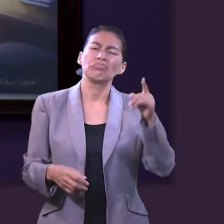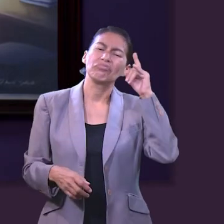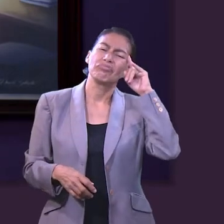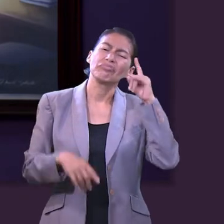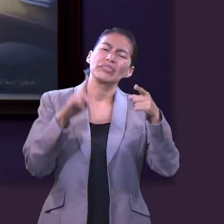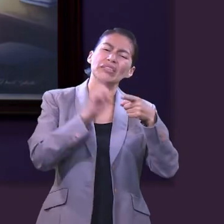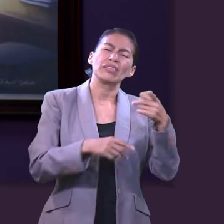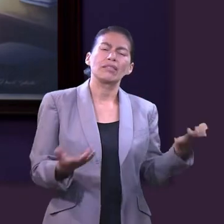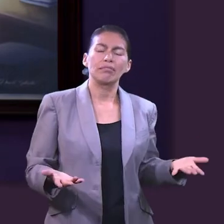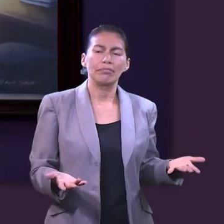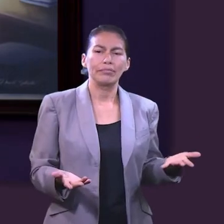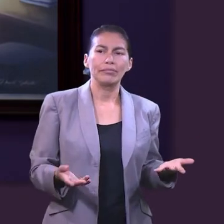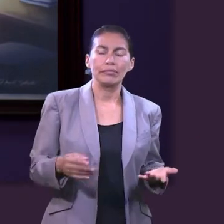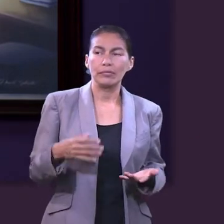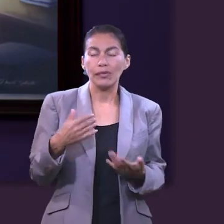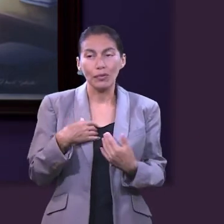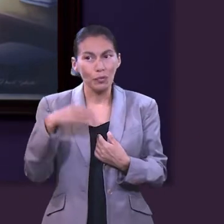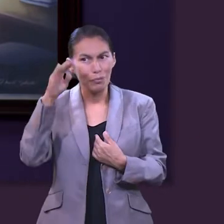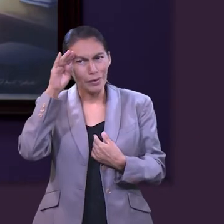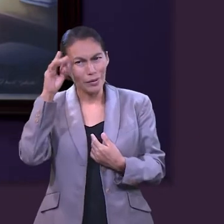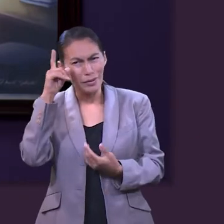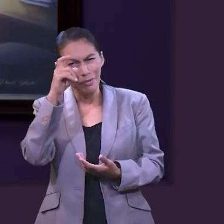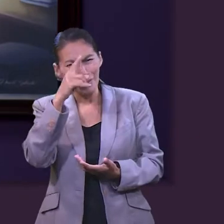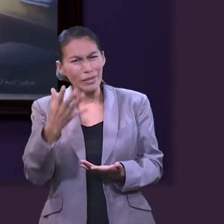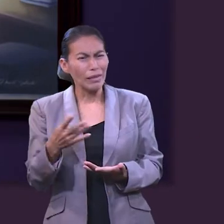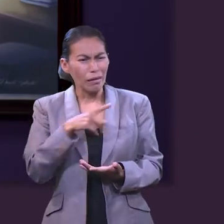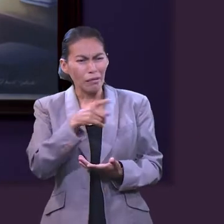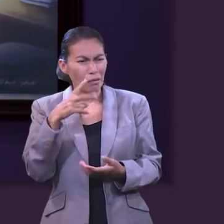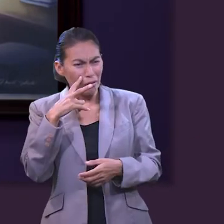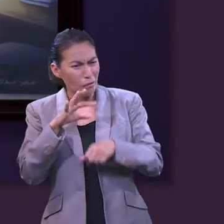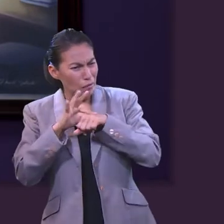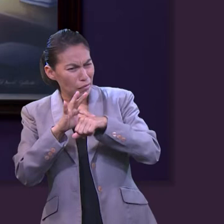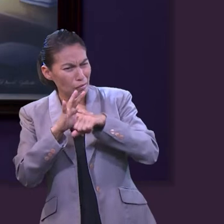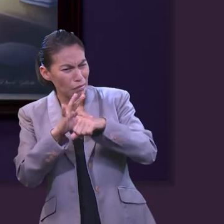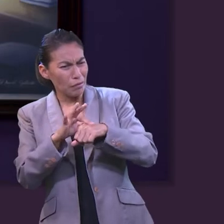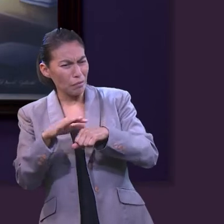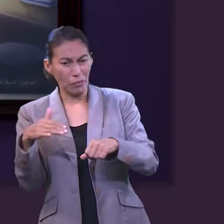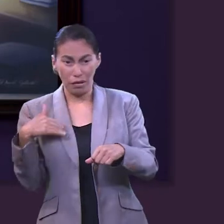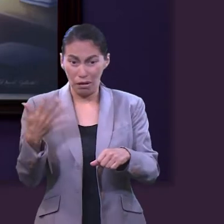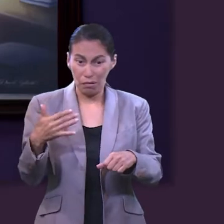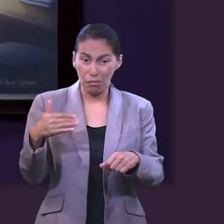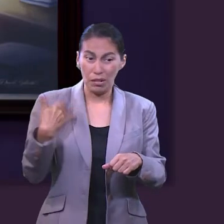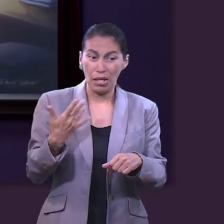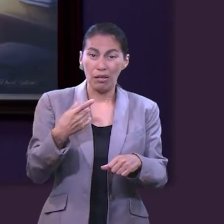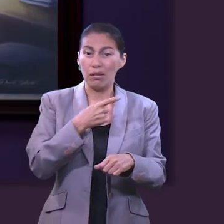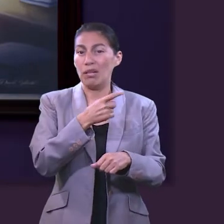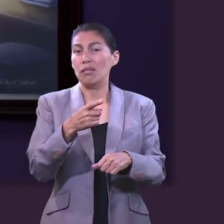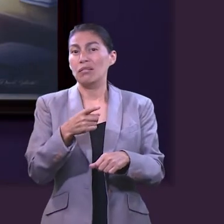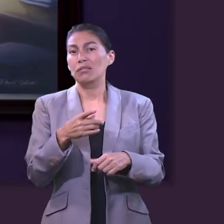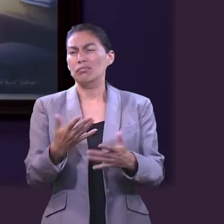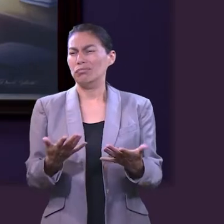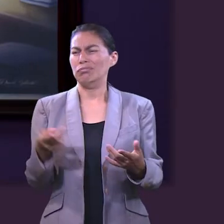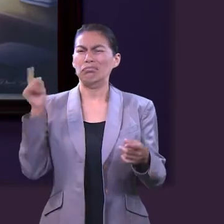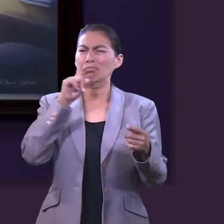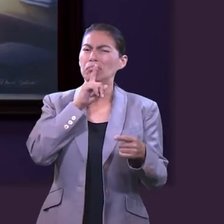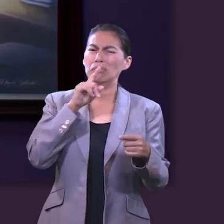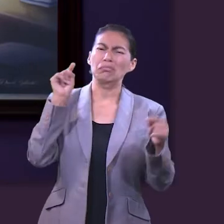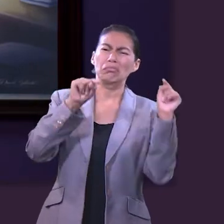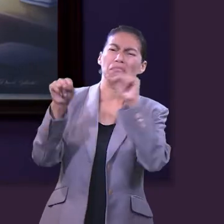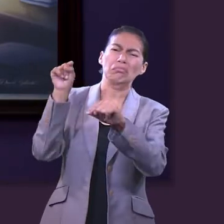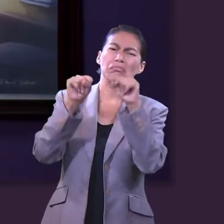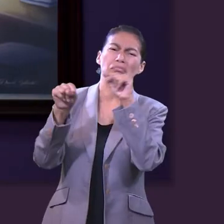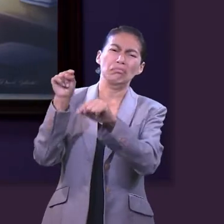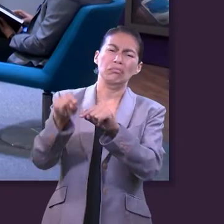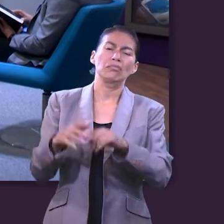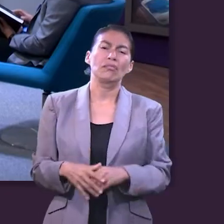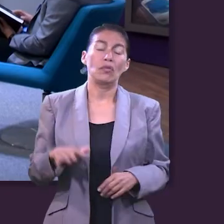para Jesús mostrar, o sea, lo estaban viendo, estaban formando parte de un gran milagro. Él hacía sus milagros y todas